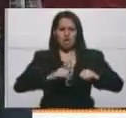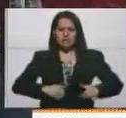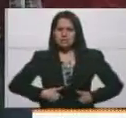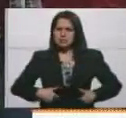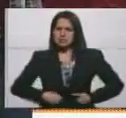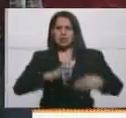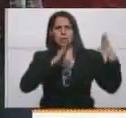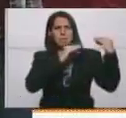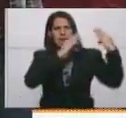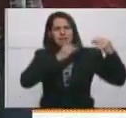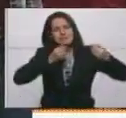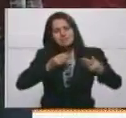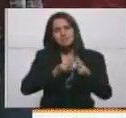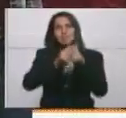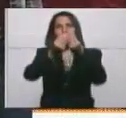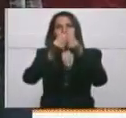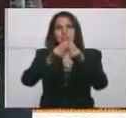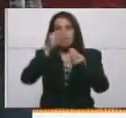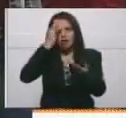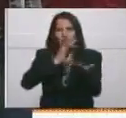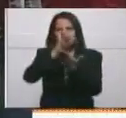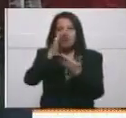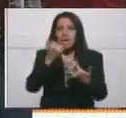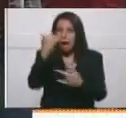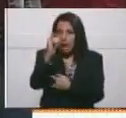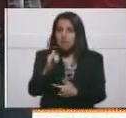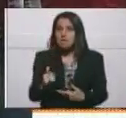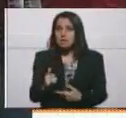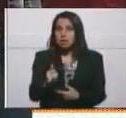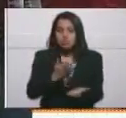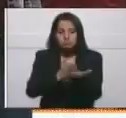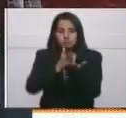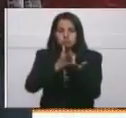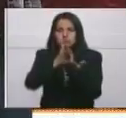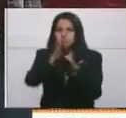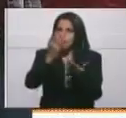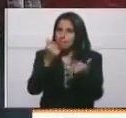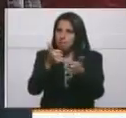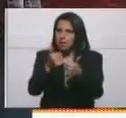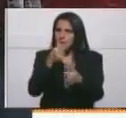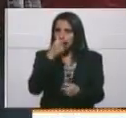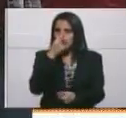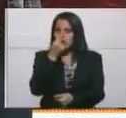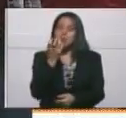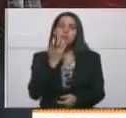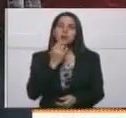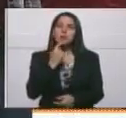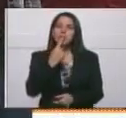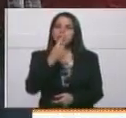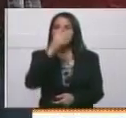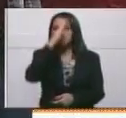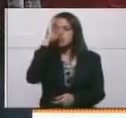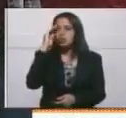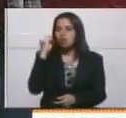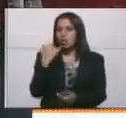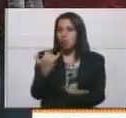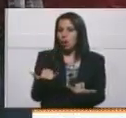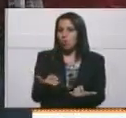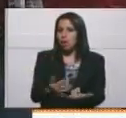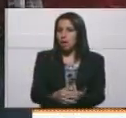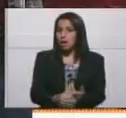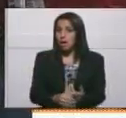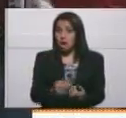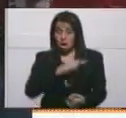nosotros podemos, de que nosotros debemos avanzar. Por ejemplo, lo que decía Diosdado ahorita, nosotros